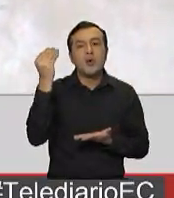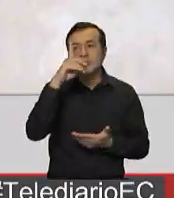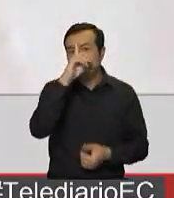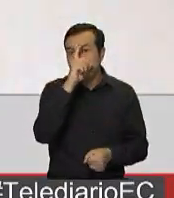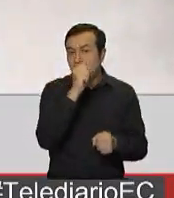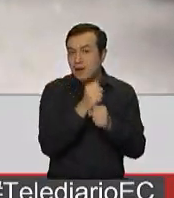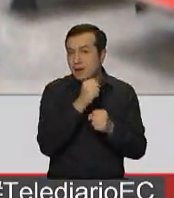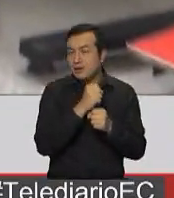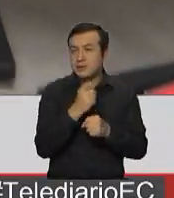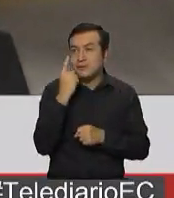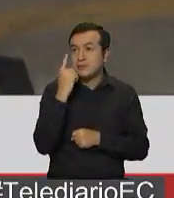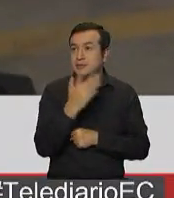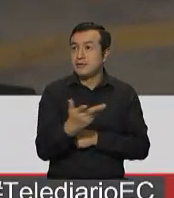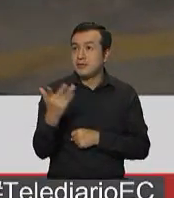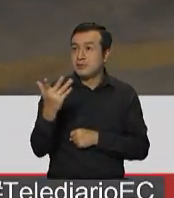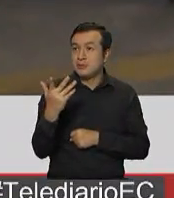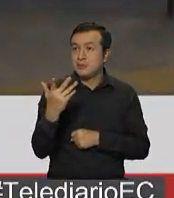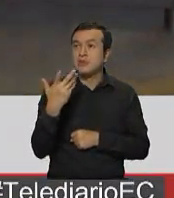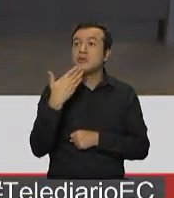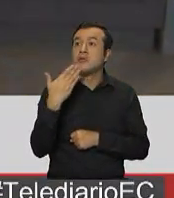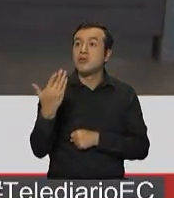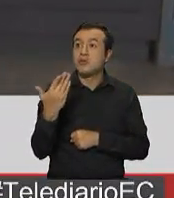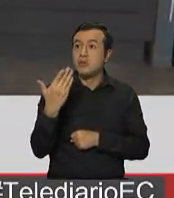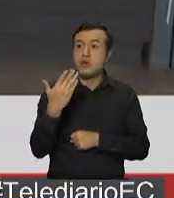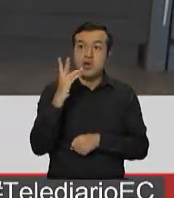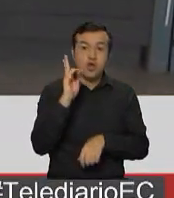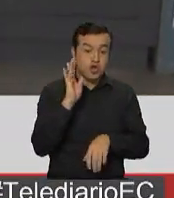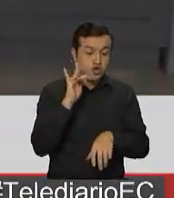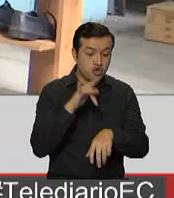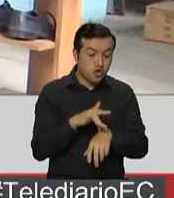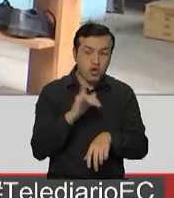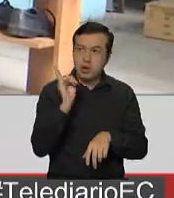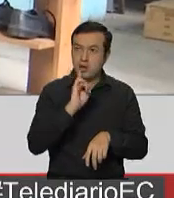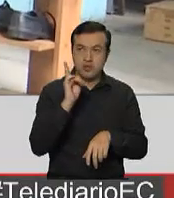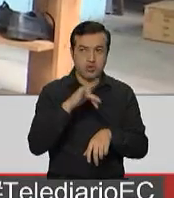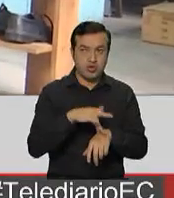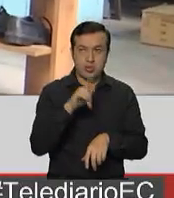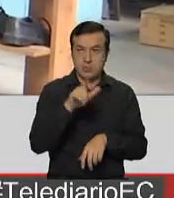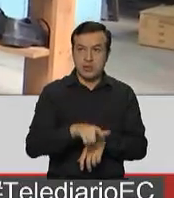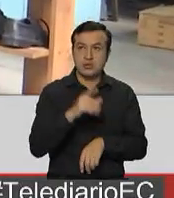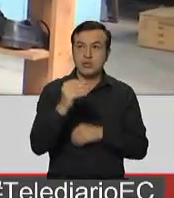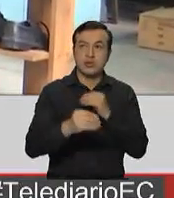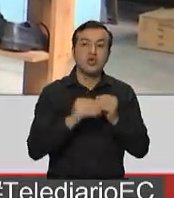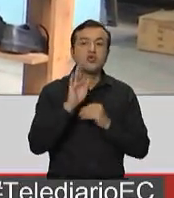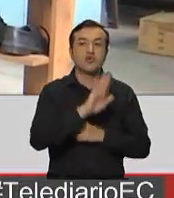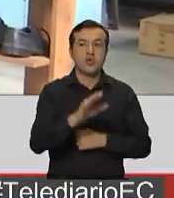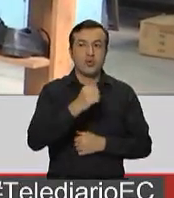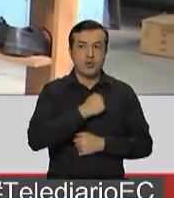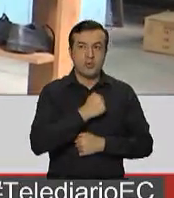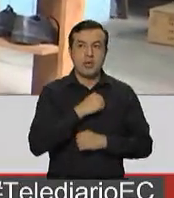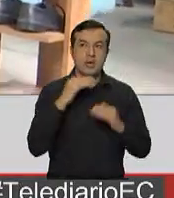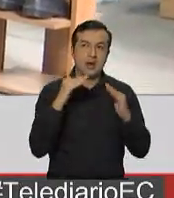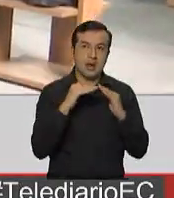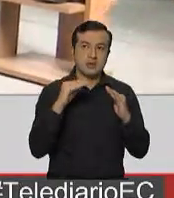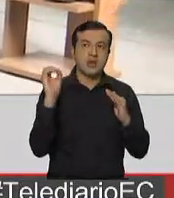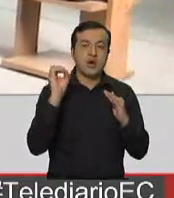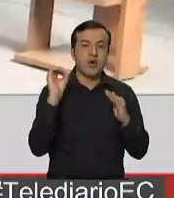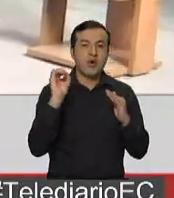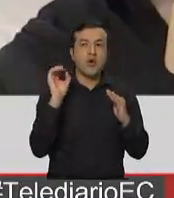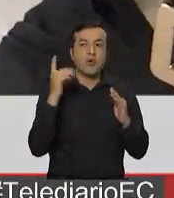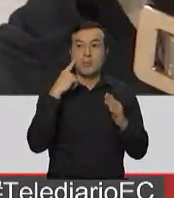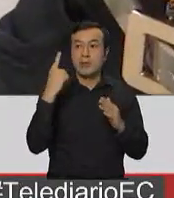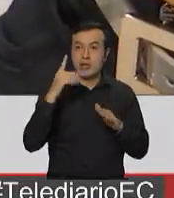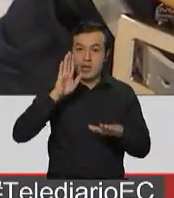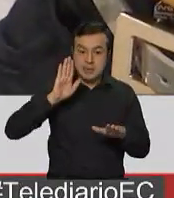Este dispensador de gel desinfectante está diseñado para no ser tocado con las manos. La persona llega a su casa u oficina, la activa con el